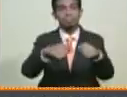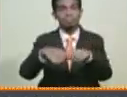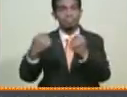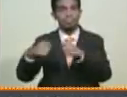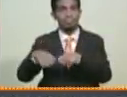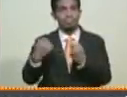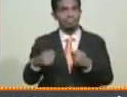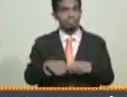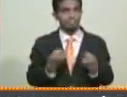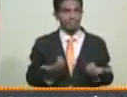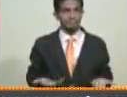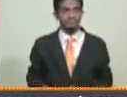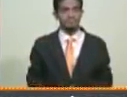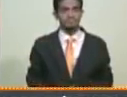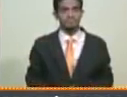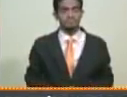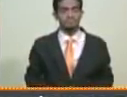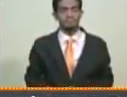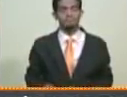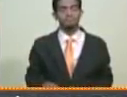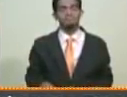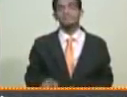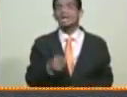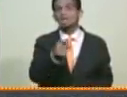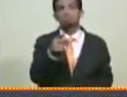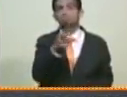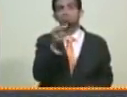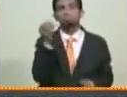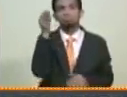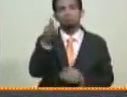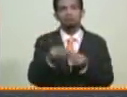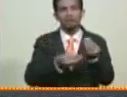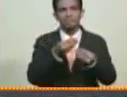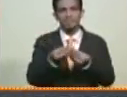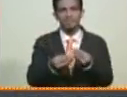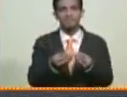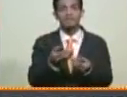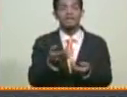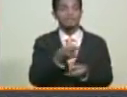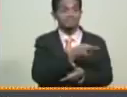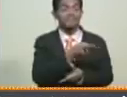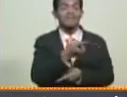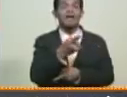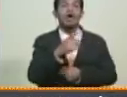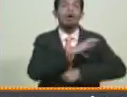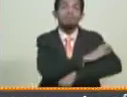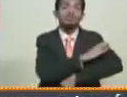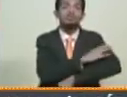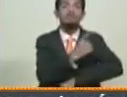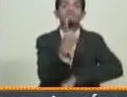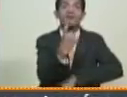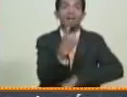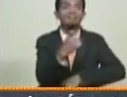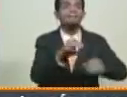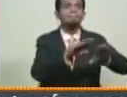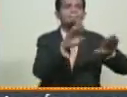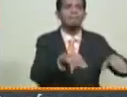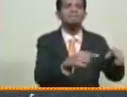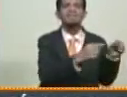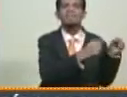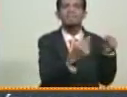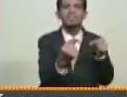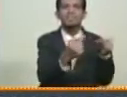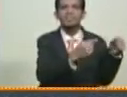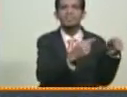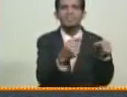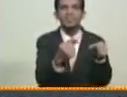Eso no va a ocurrir, afortunadamente. Mesa de diálogo hace falta en la oposición, urgentemente. Que sean capaces de